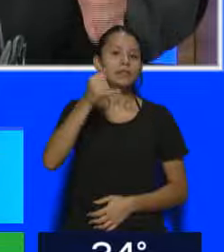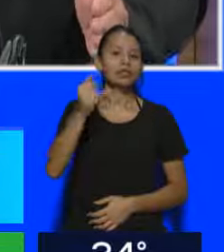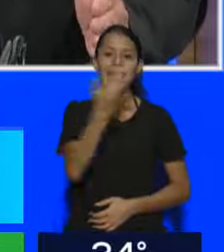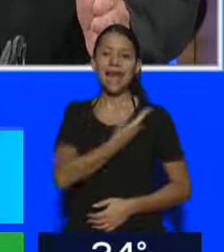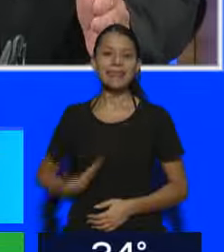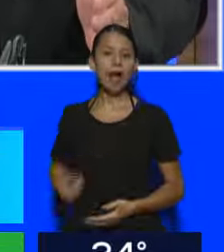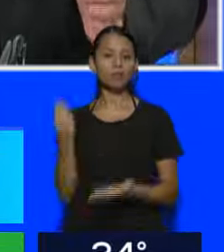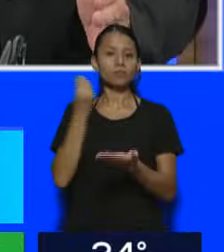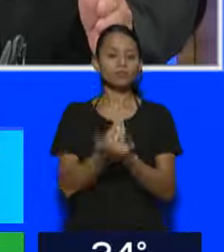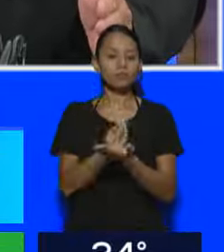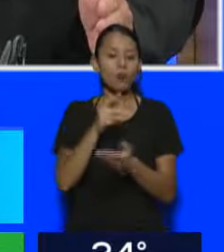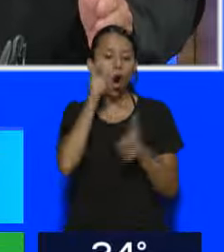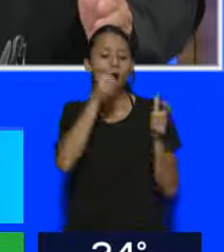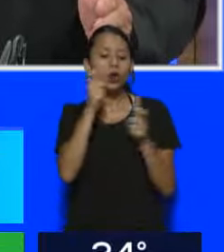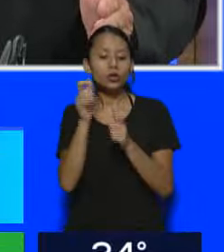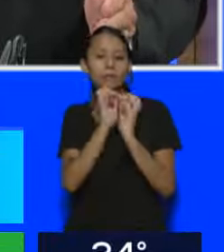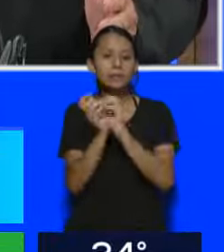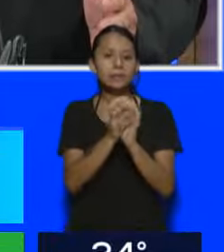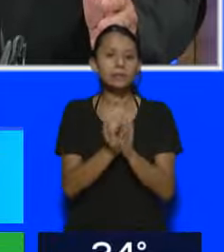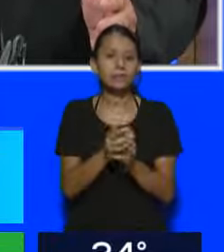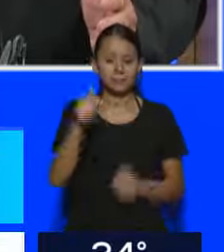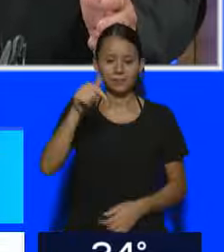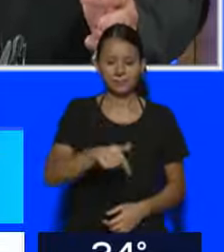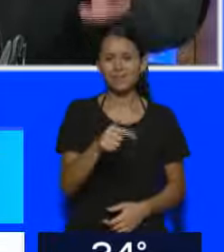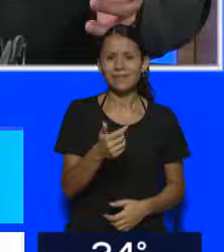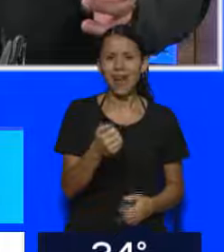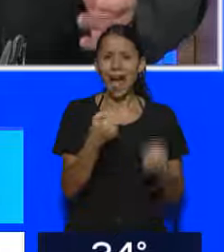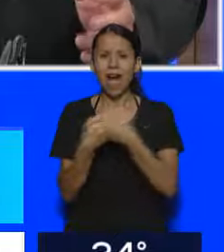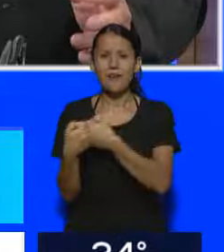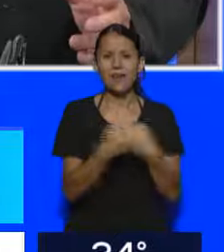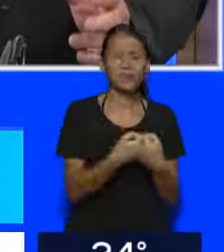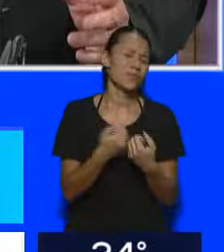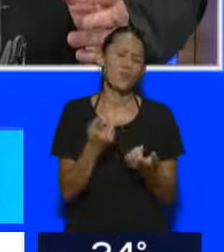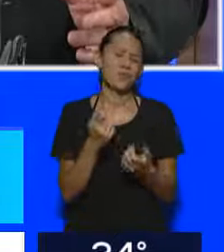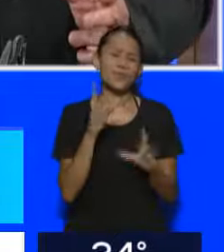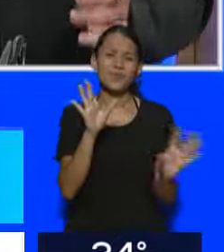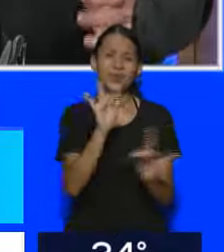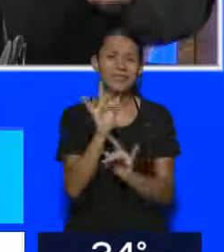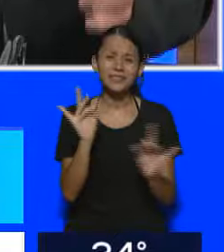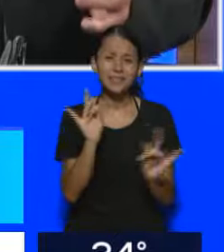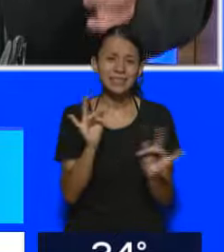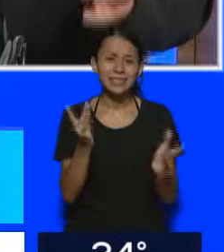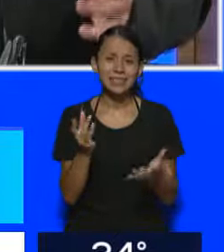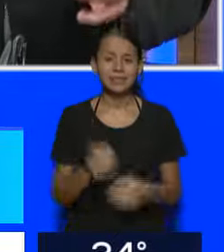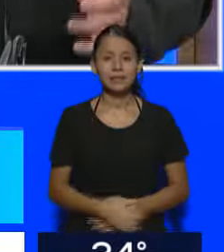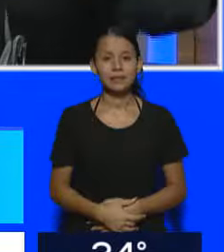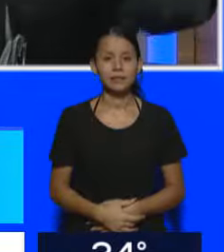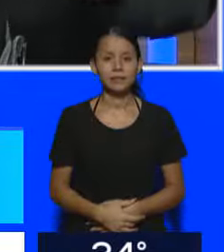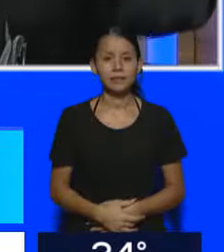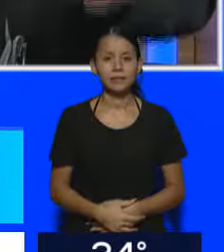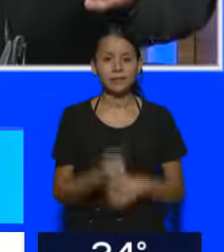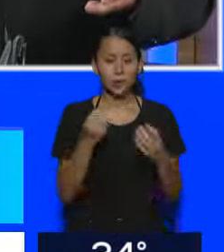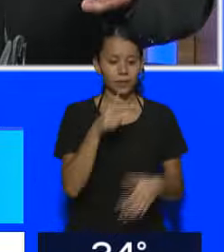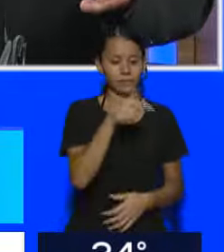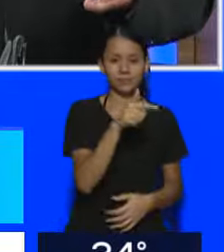Fernando. Acá es muy difícil ponerse de acuerdo porque esta es una lucha de David contra Goliat. Es decir, acá hay evidentemente un